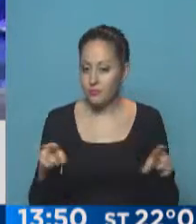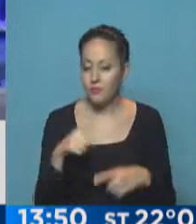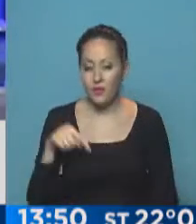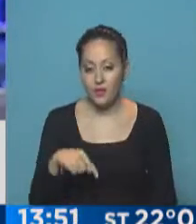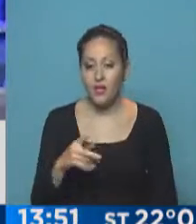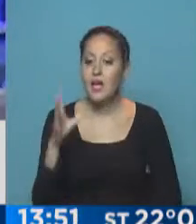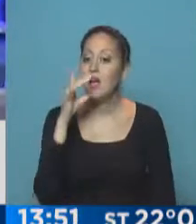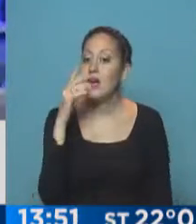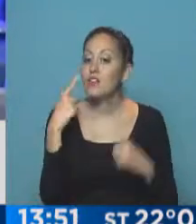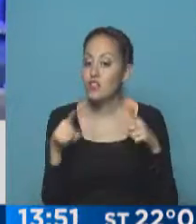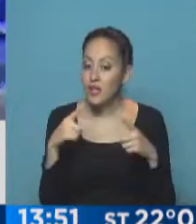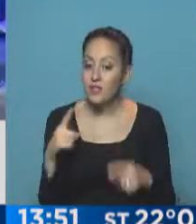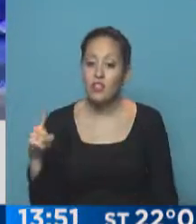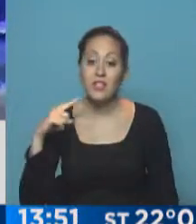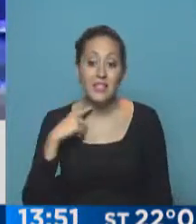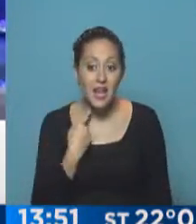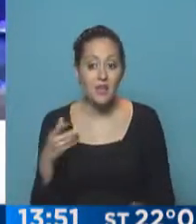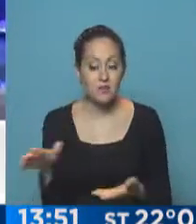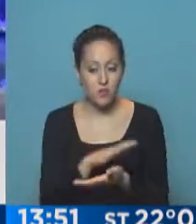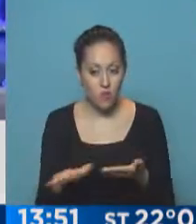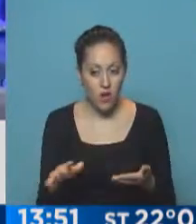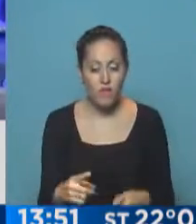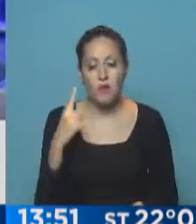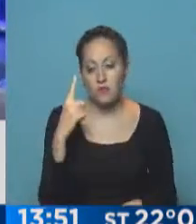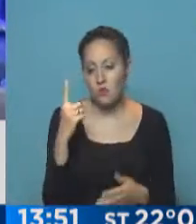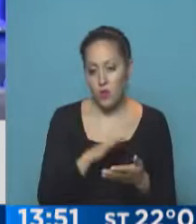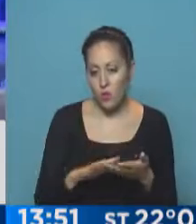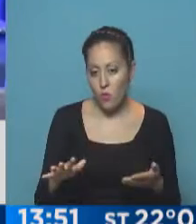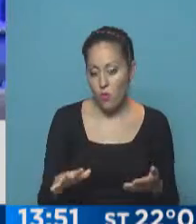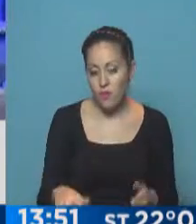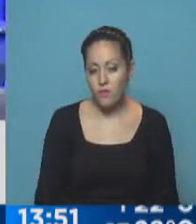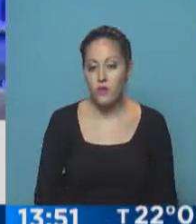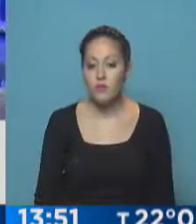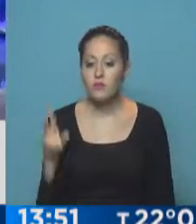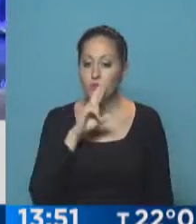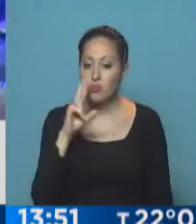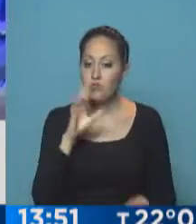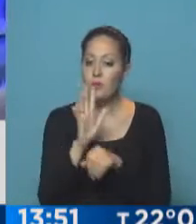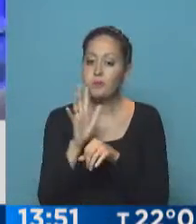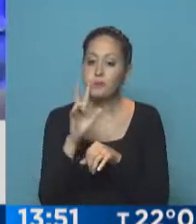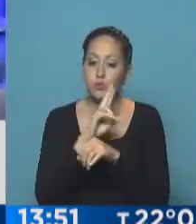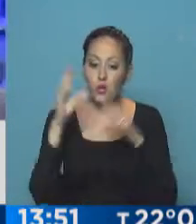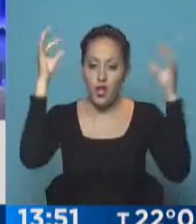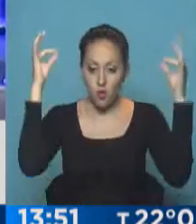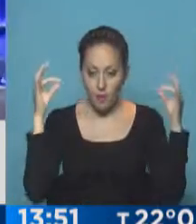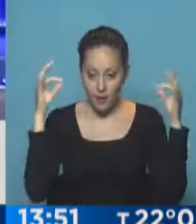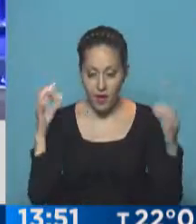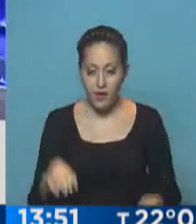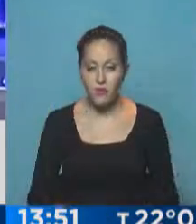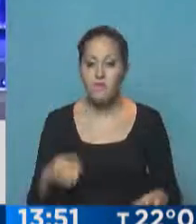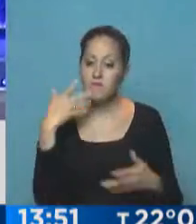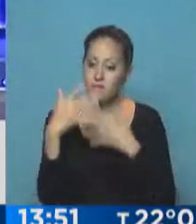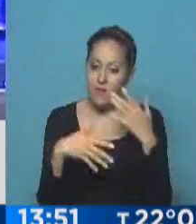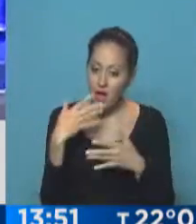14 canciones, 13 son inéditas, una es una nueva versión de Óleo de Mujer con Sombrero, canciones que van mezclando ritmos de jazz y